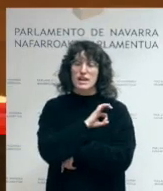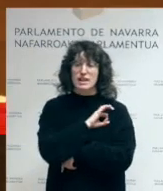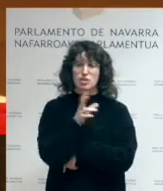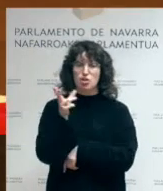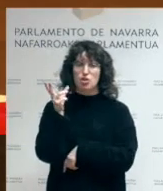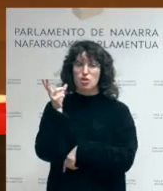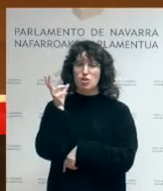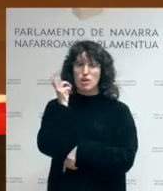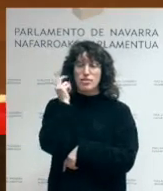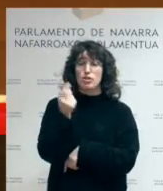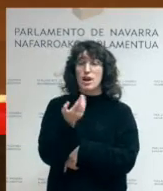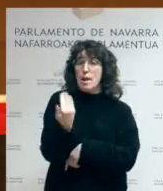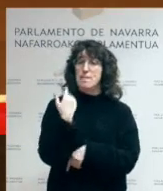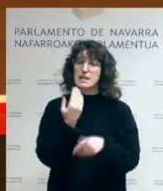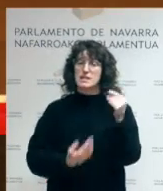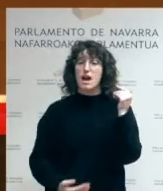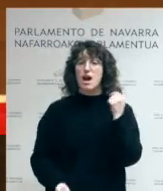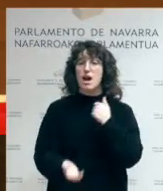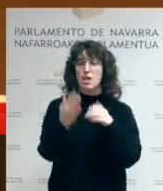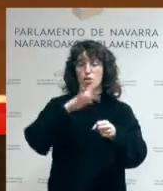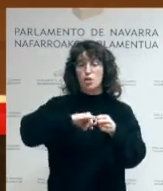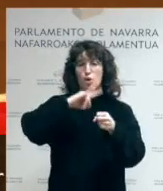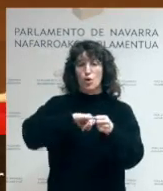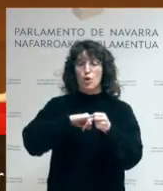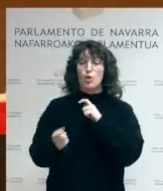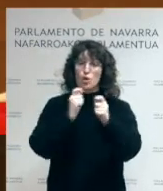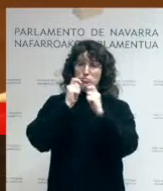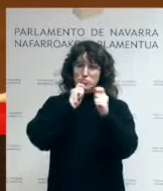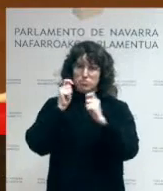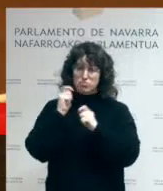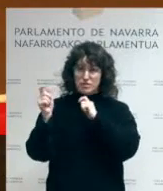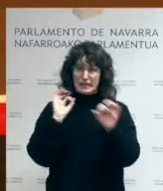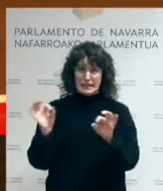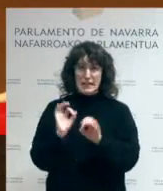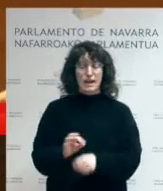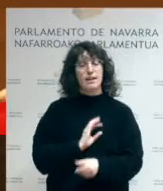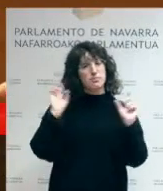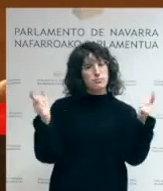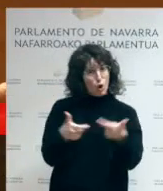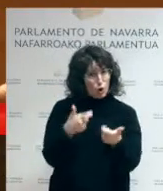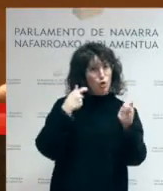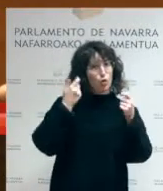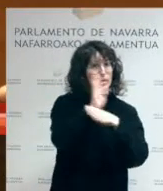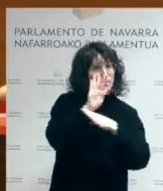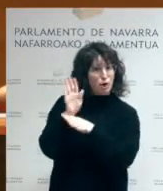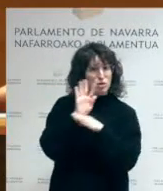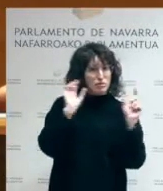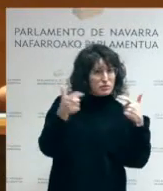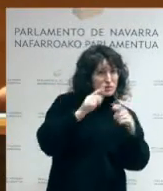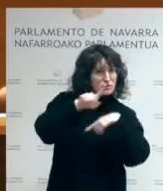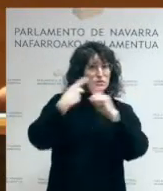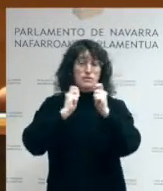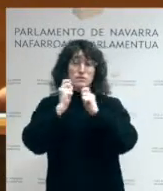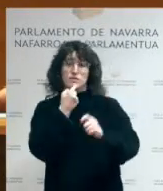moción el pasado lunes en la rueda de prensa tras la mesa y junta de portavoces. Pero no, mire, en realidad su moción es una